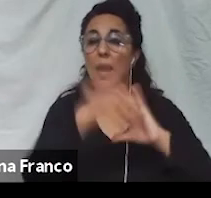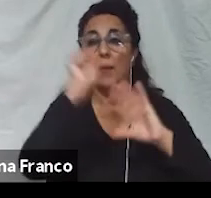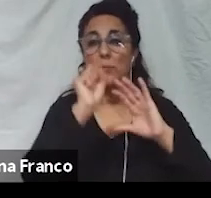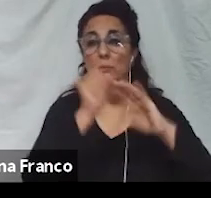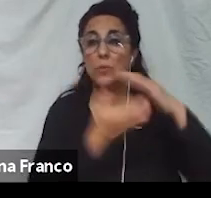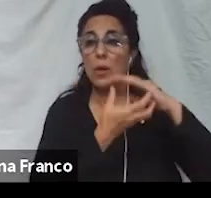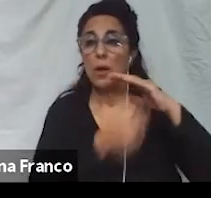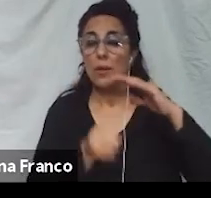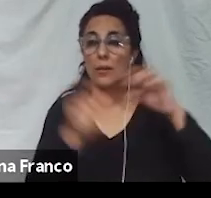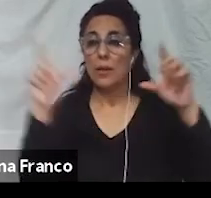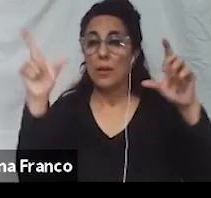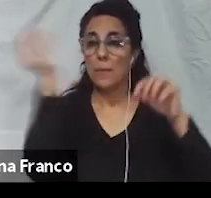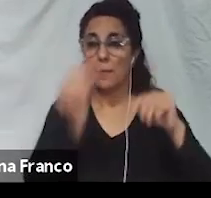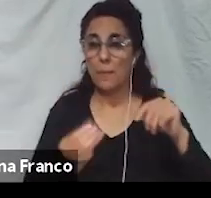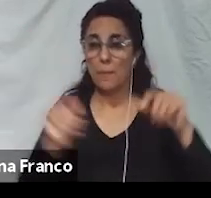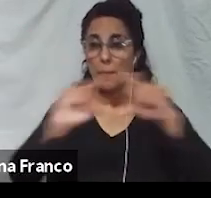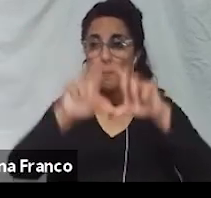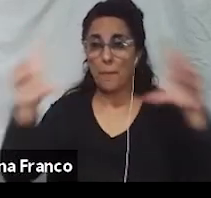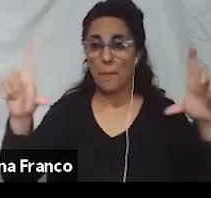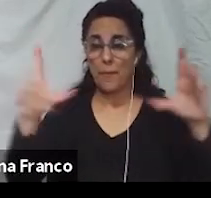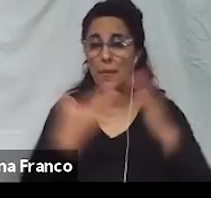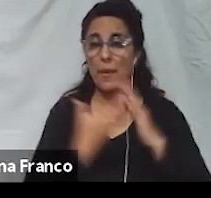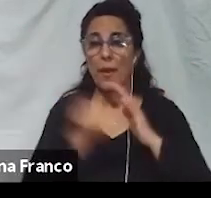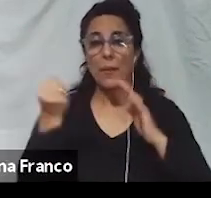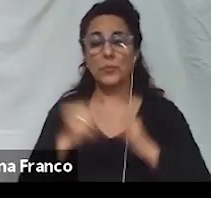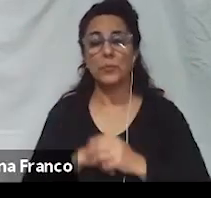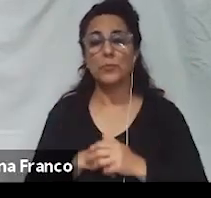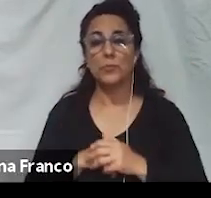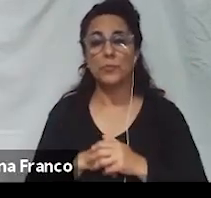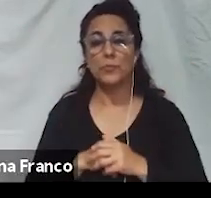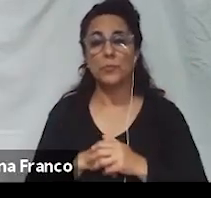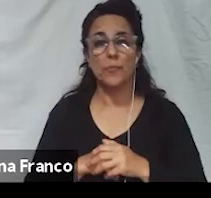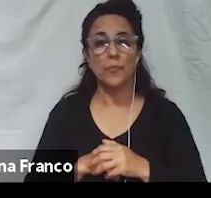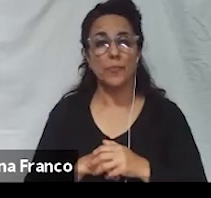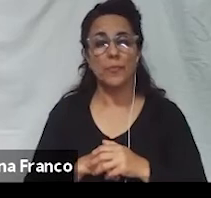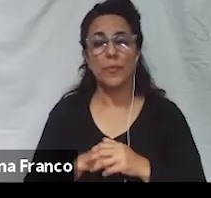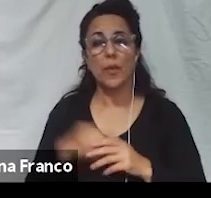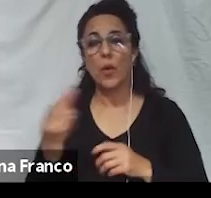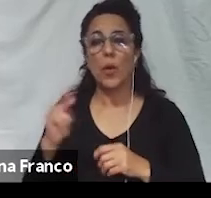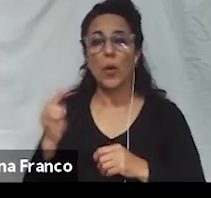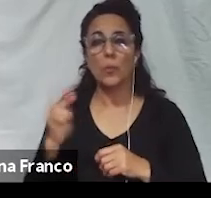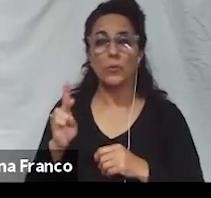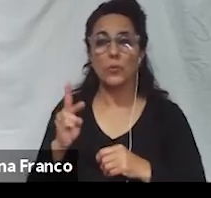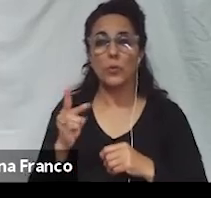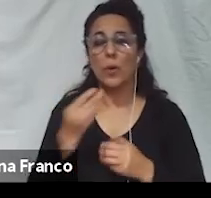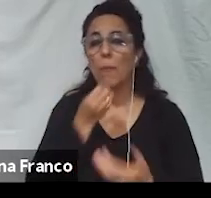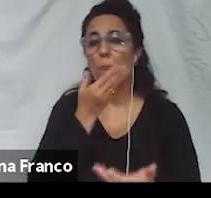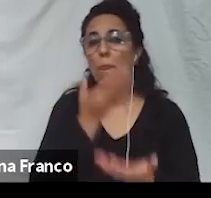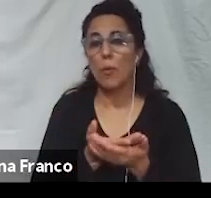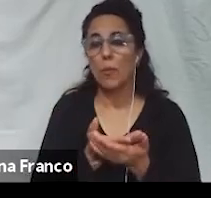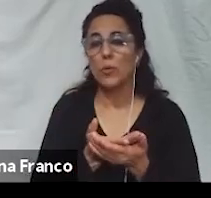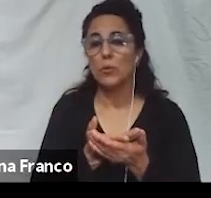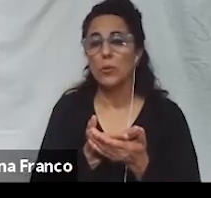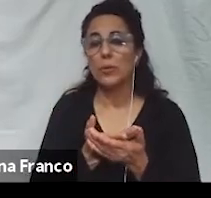También las capturas de pantalla, bueno, ya voy a hablar de eso en un momento. Y después tenemos varios pasos opcionales, como proporcionar